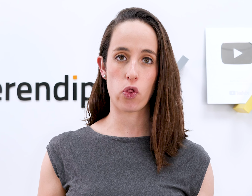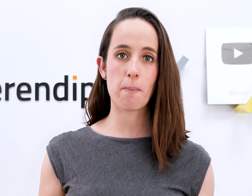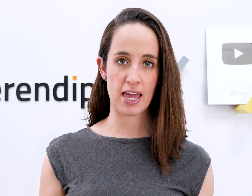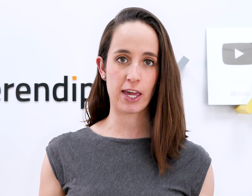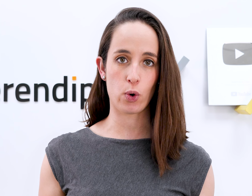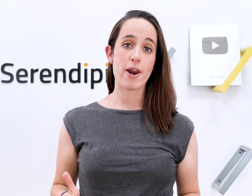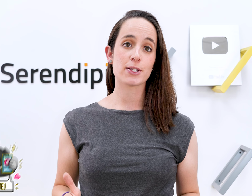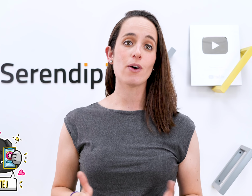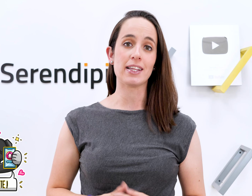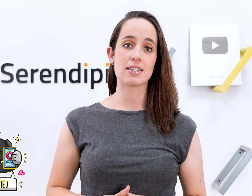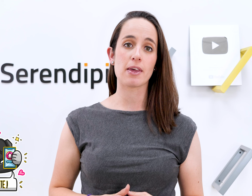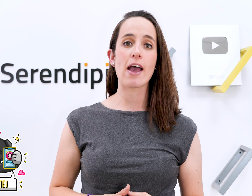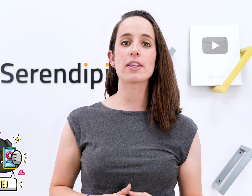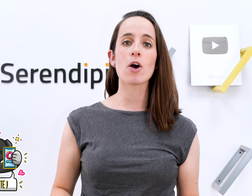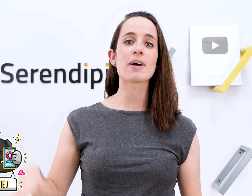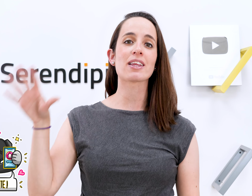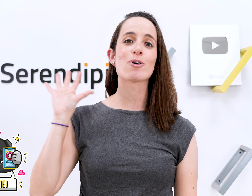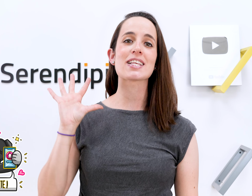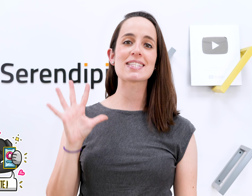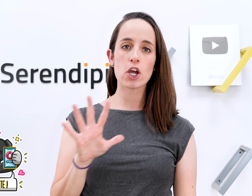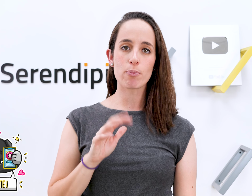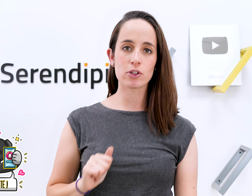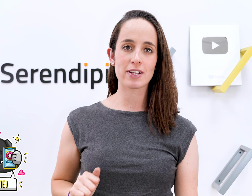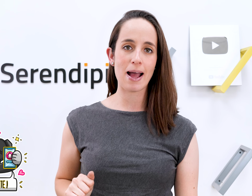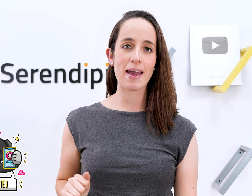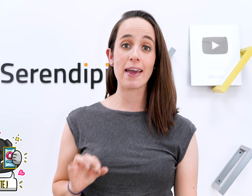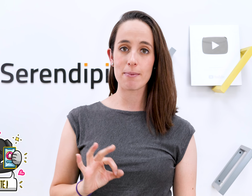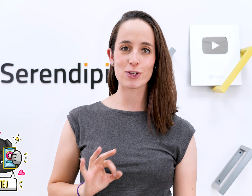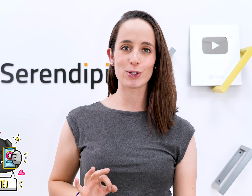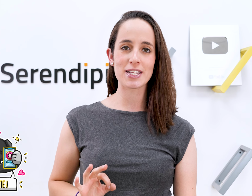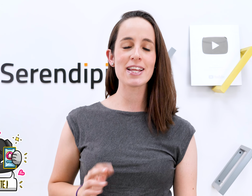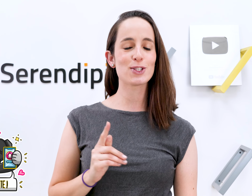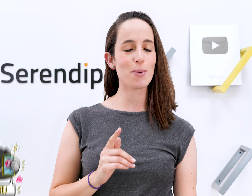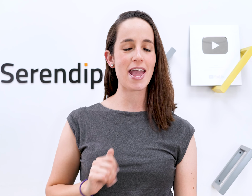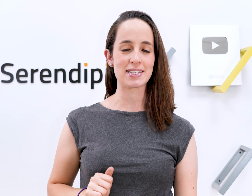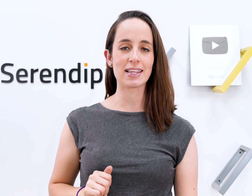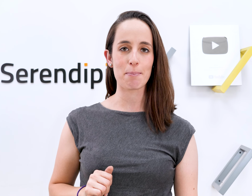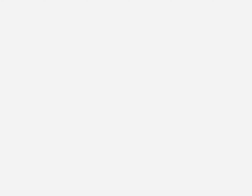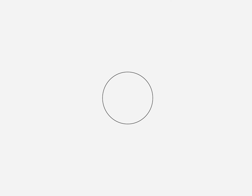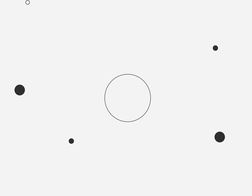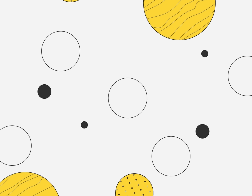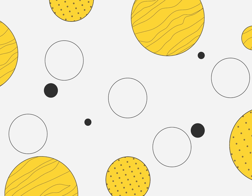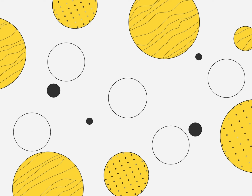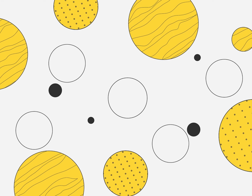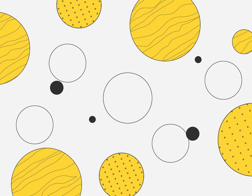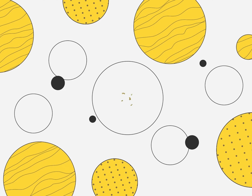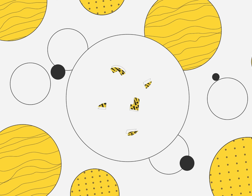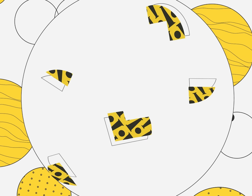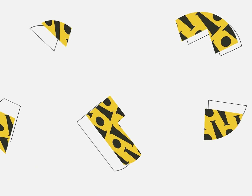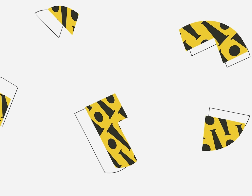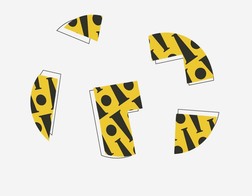en todo México. Por eso, en este video te compartimos 5 puntos clave que debes conocer sobre este tema.